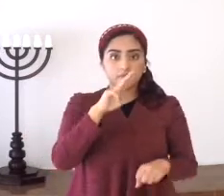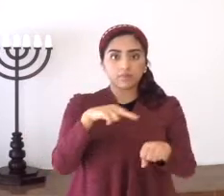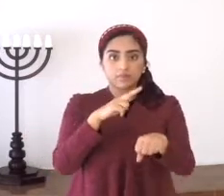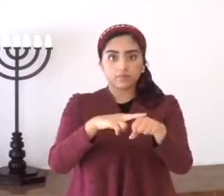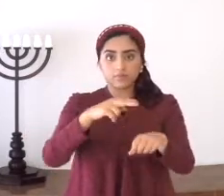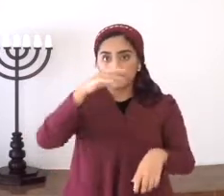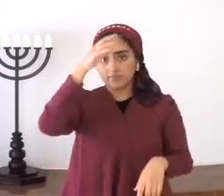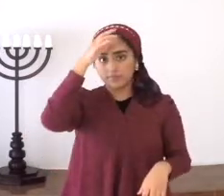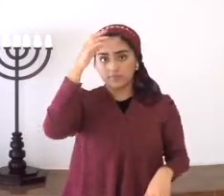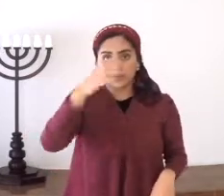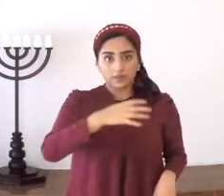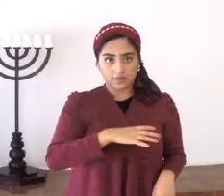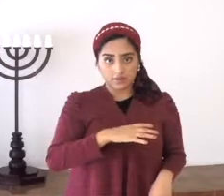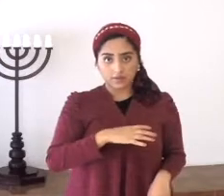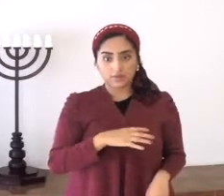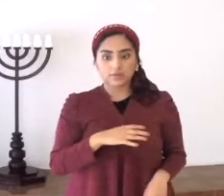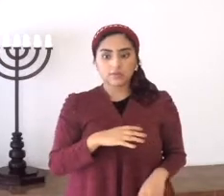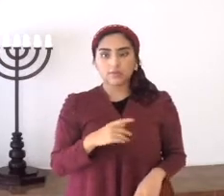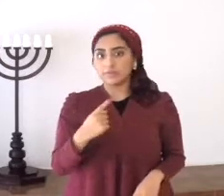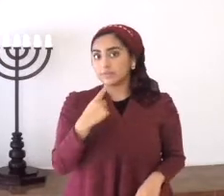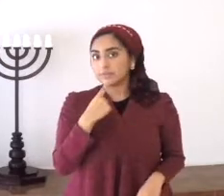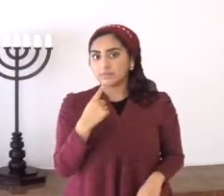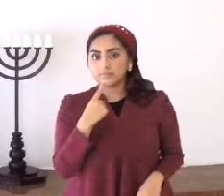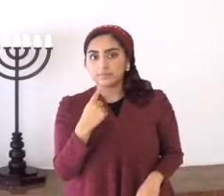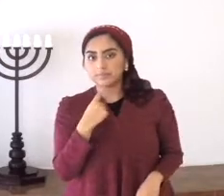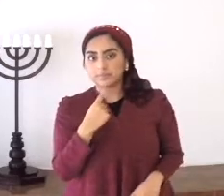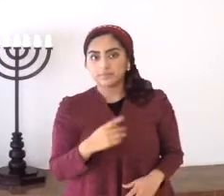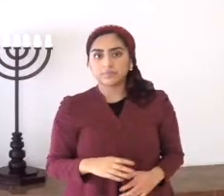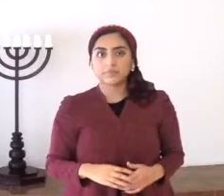anótenlo tal cual. Si un humano,